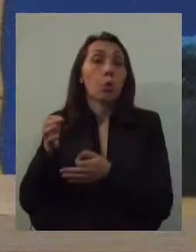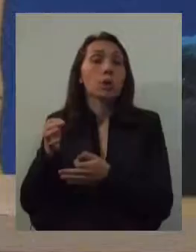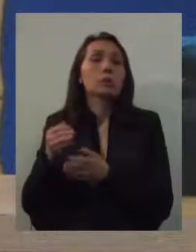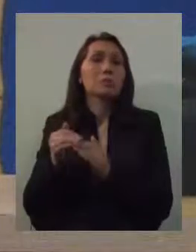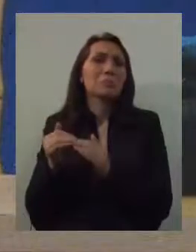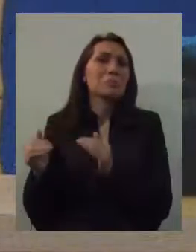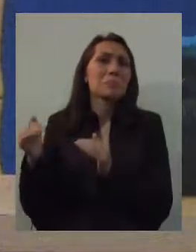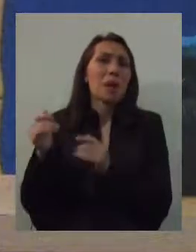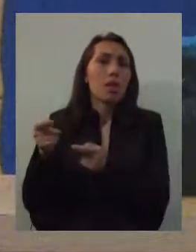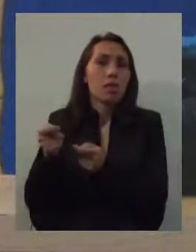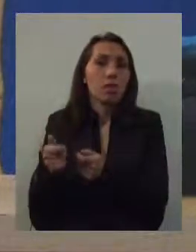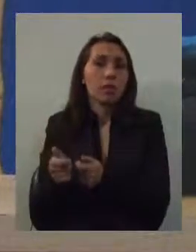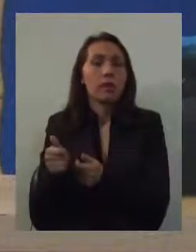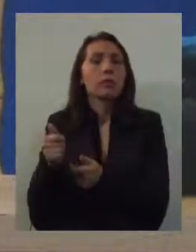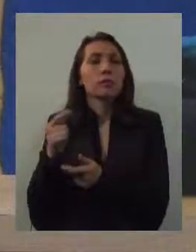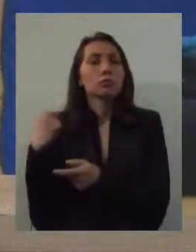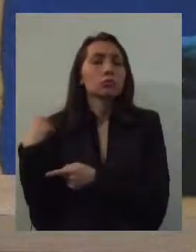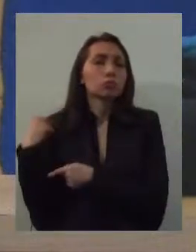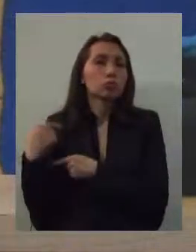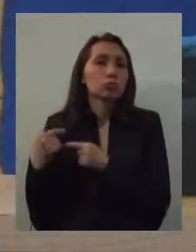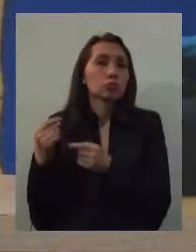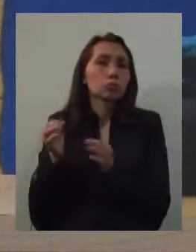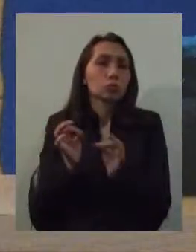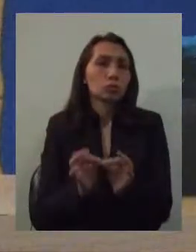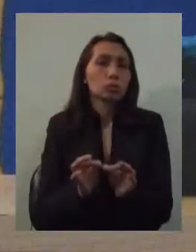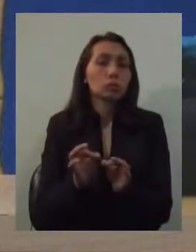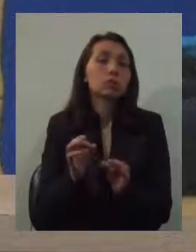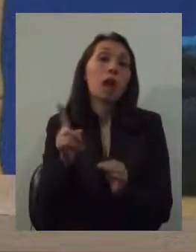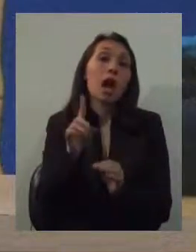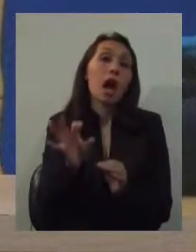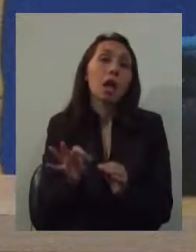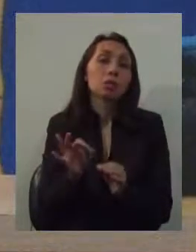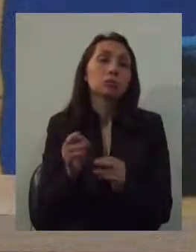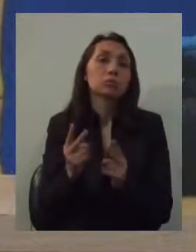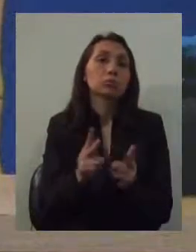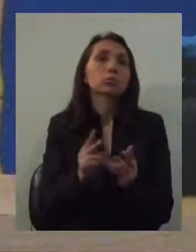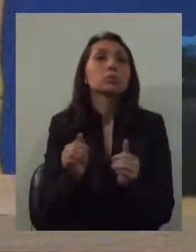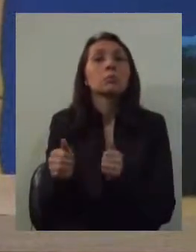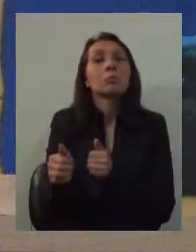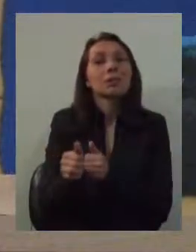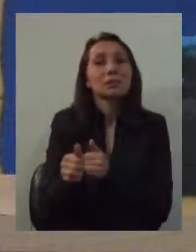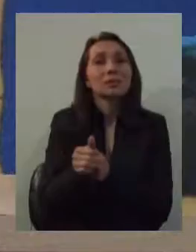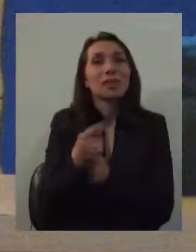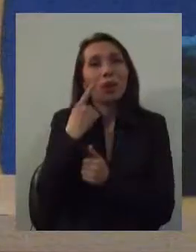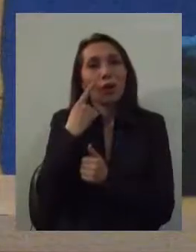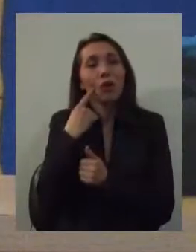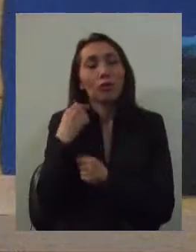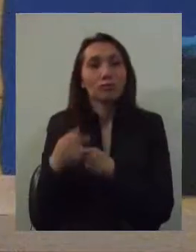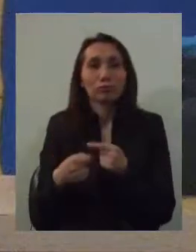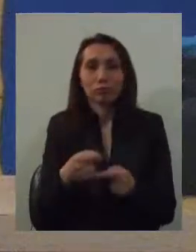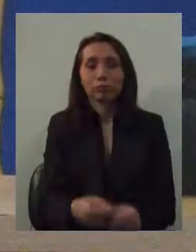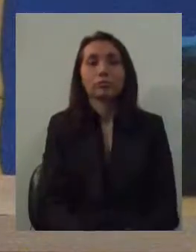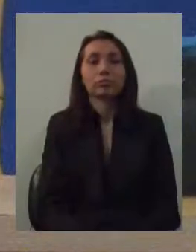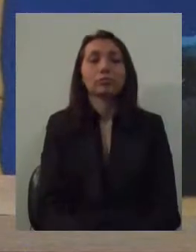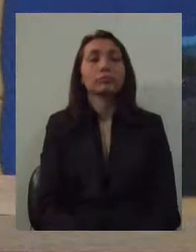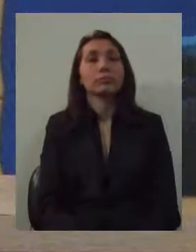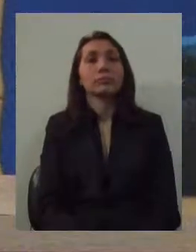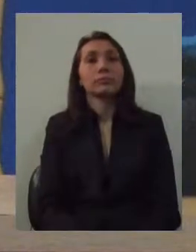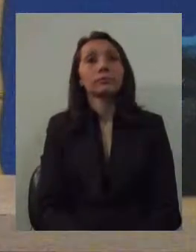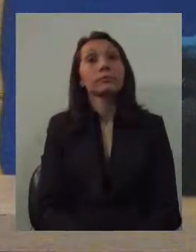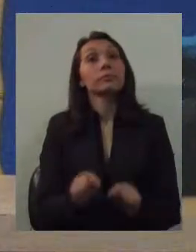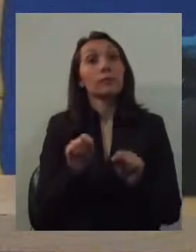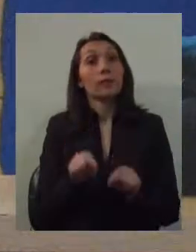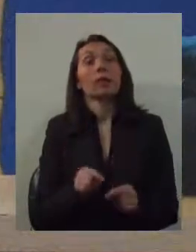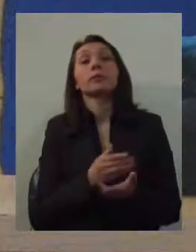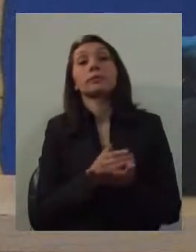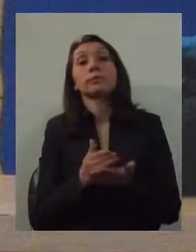jurisdicción más adecuada, en definitiva, y más conveniente para el caso por cuestiones de proximidad procesal. Esto